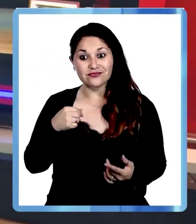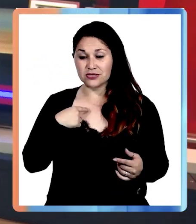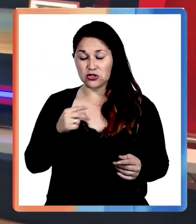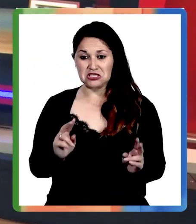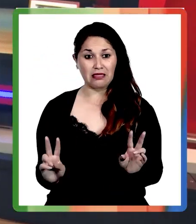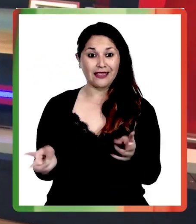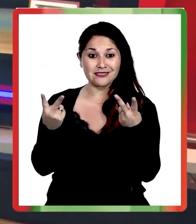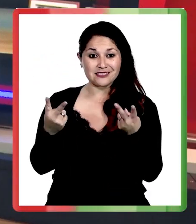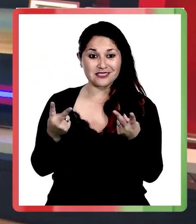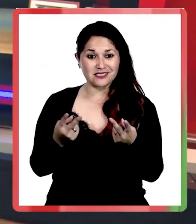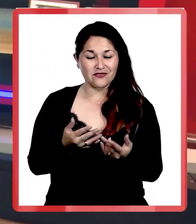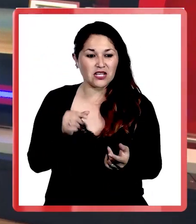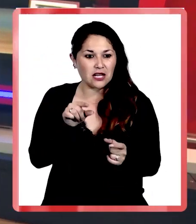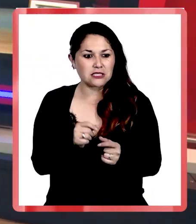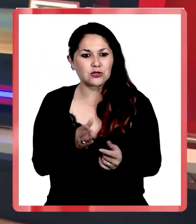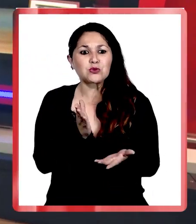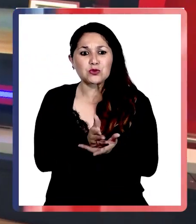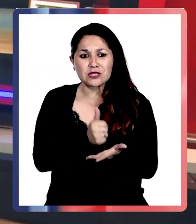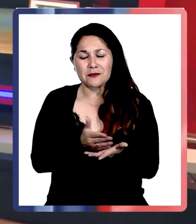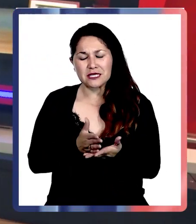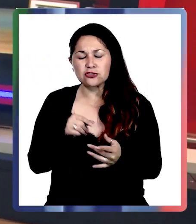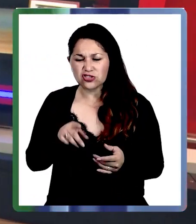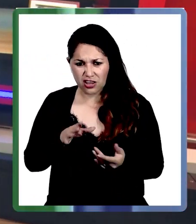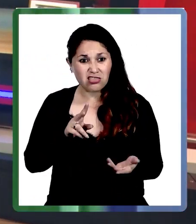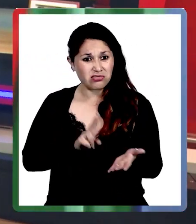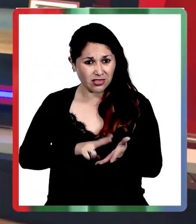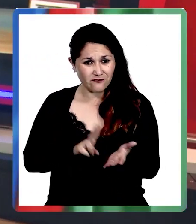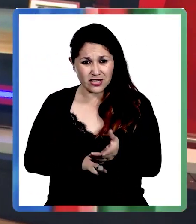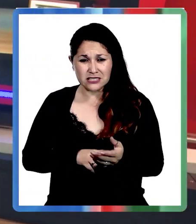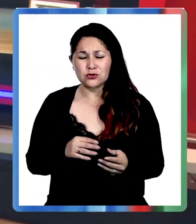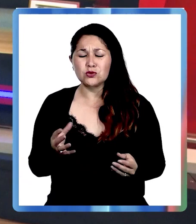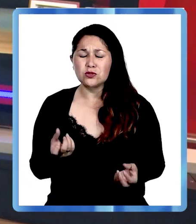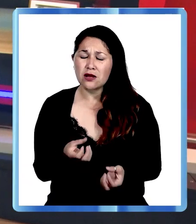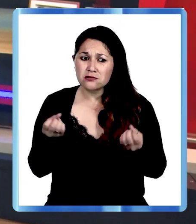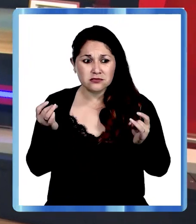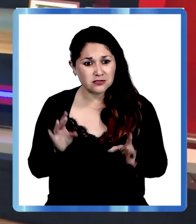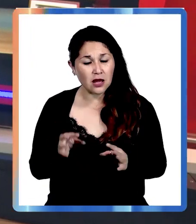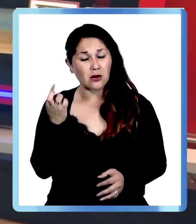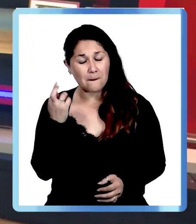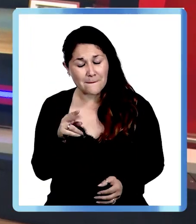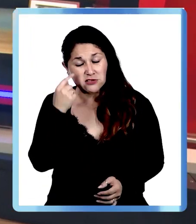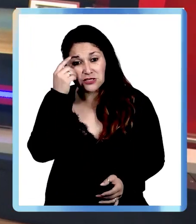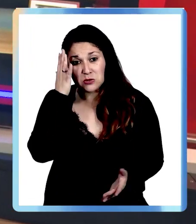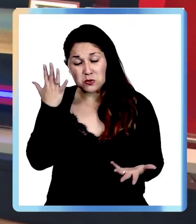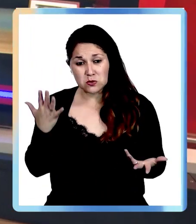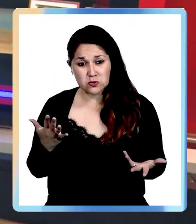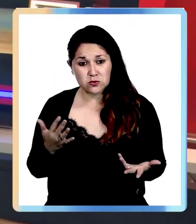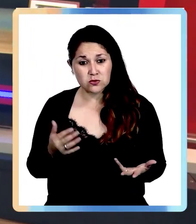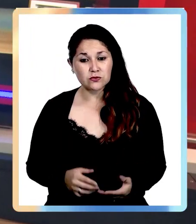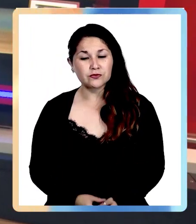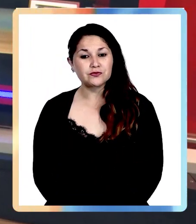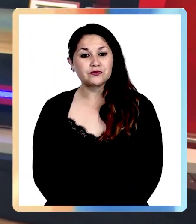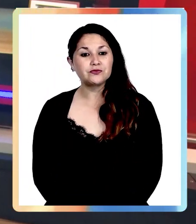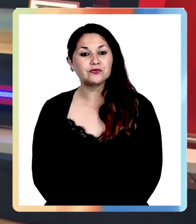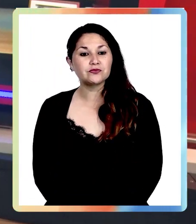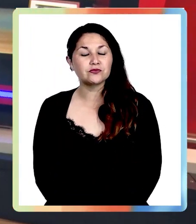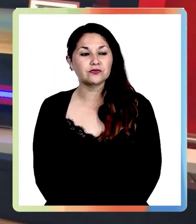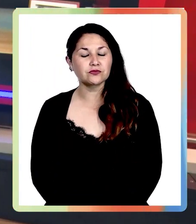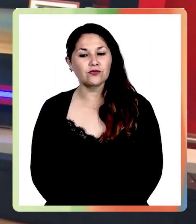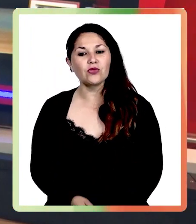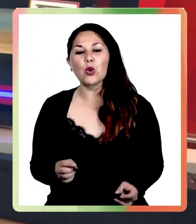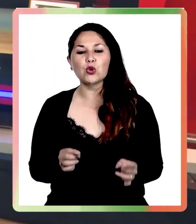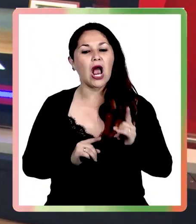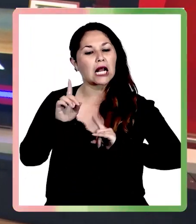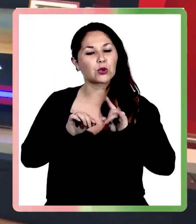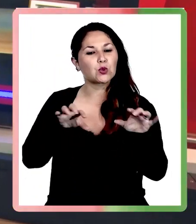operación salvataje. Entonces, ¿el escenario es tan realmente catastrófico y apocalíptico como plantean las ISAPRES?